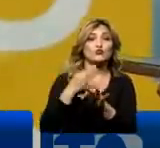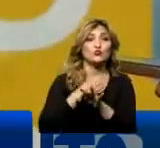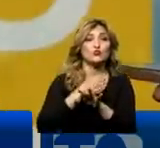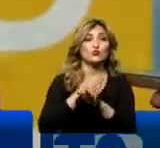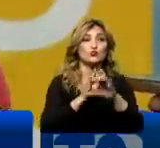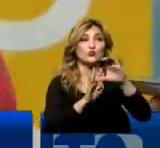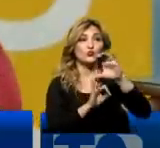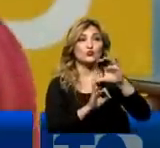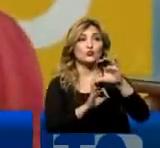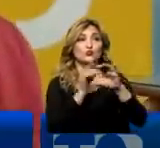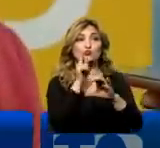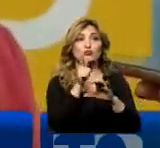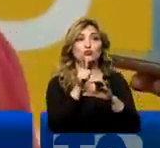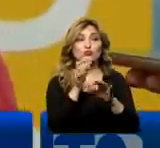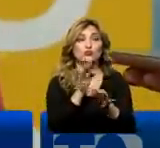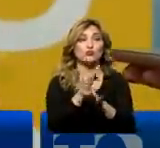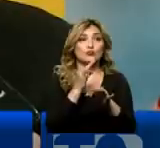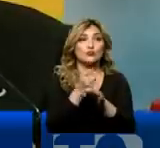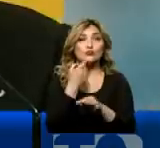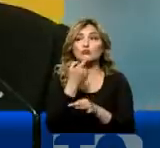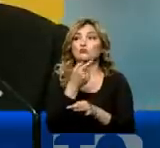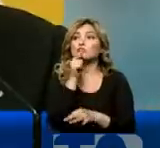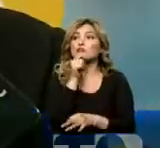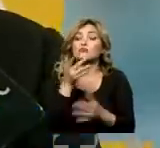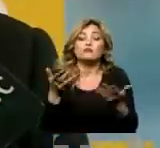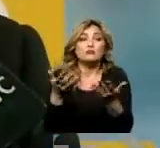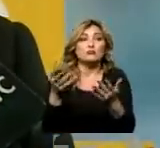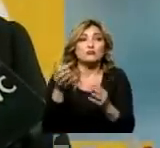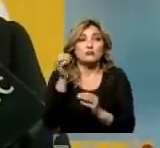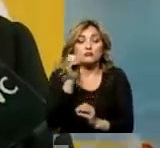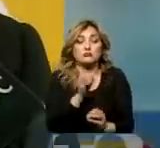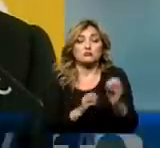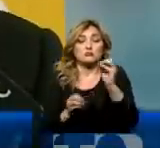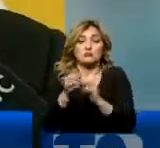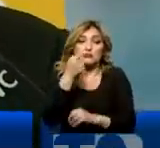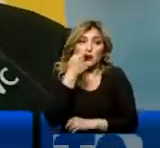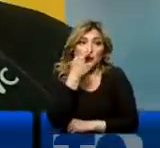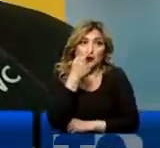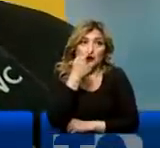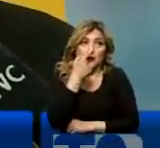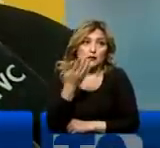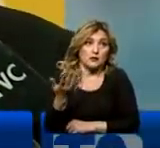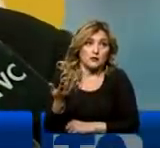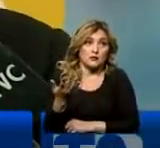Consejo de Participación Ciudadana? Hasta ahora eso no se ha dicho. Observadores que son interesados, ¿no?, que no